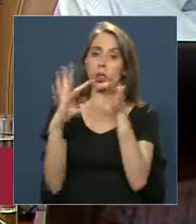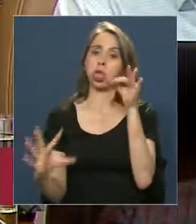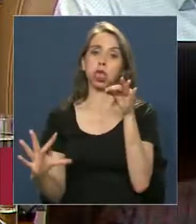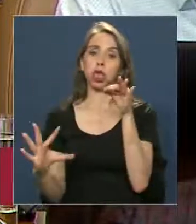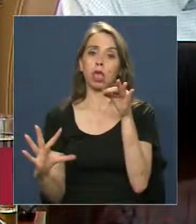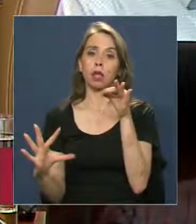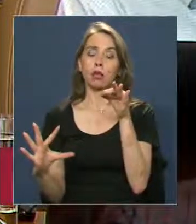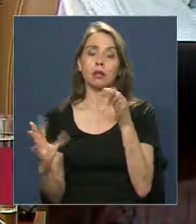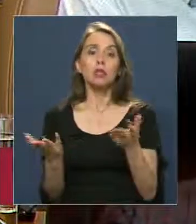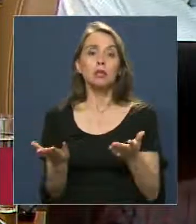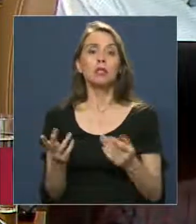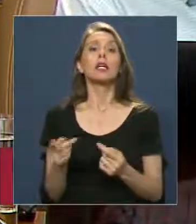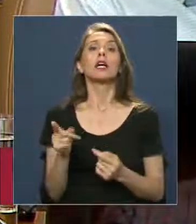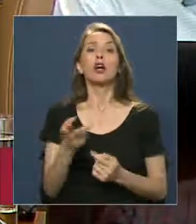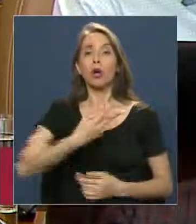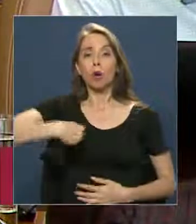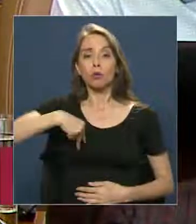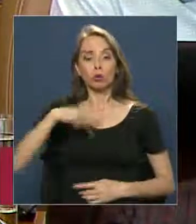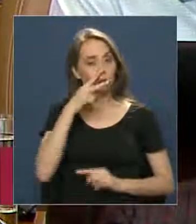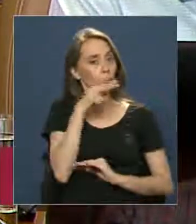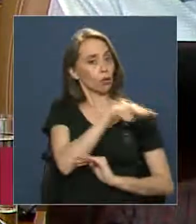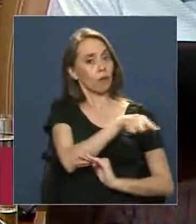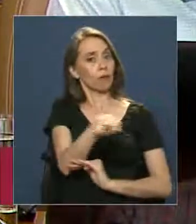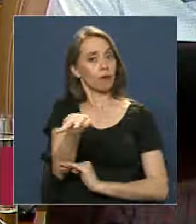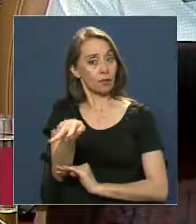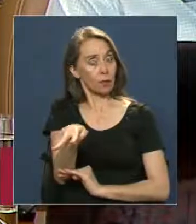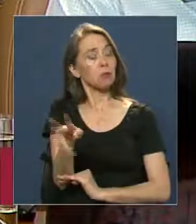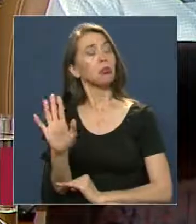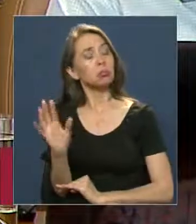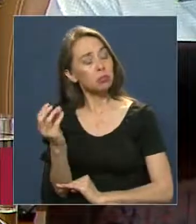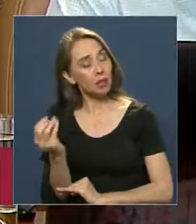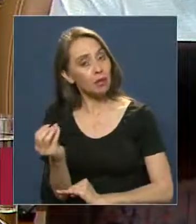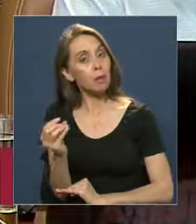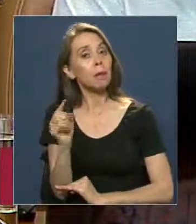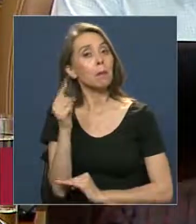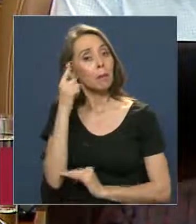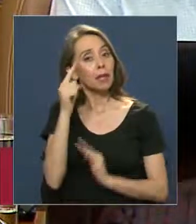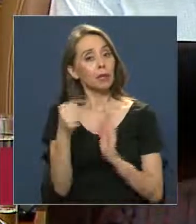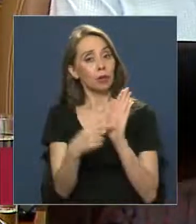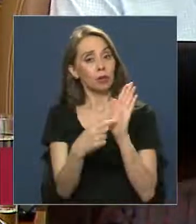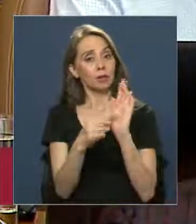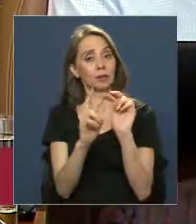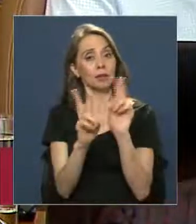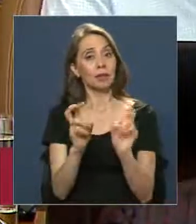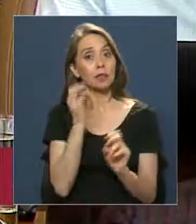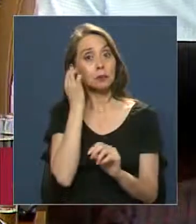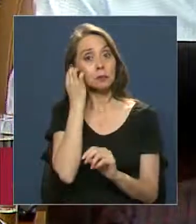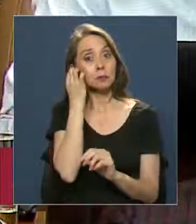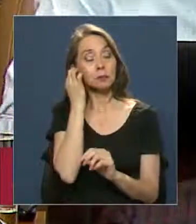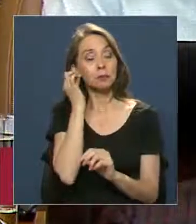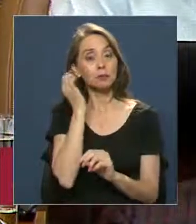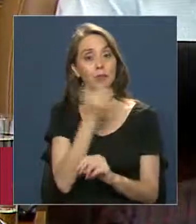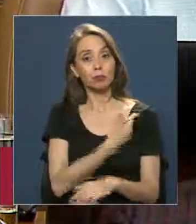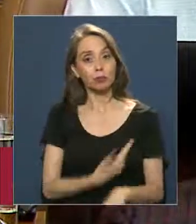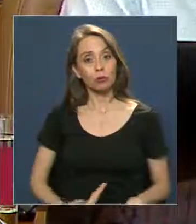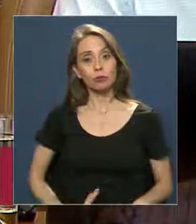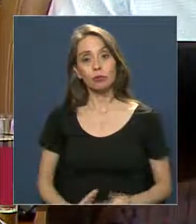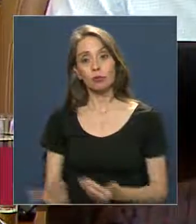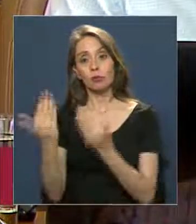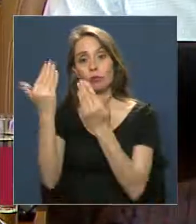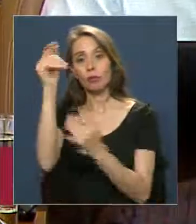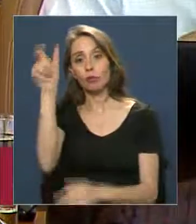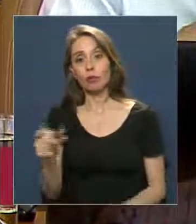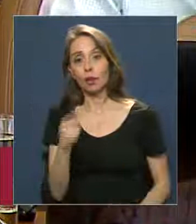cada uno de nosotros. Y eso está bien. Pero creo que en este tema el Ejecutivo, y quiero saludar al ministro y